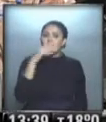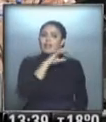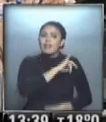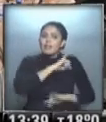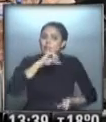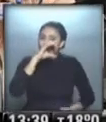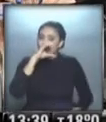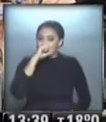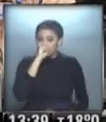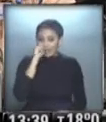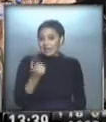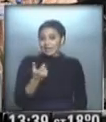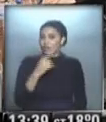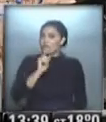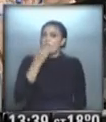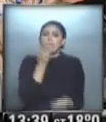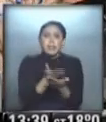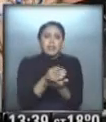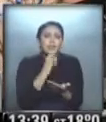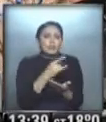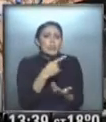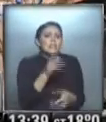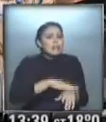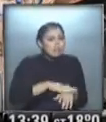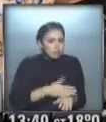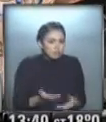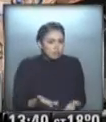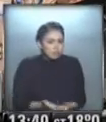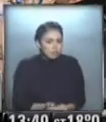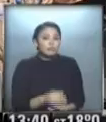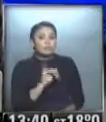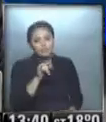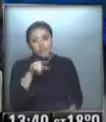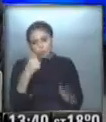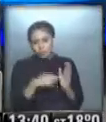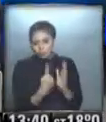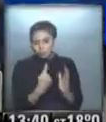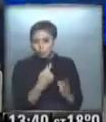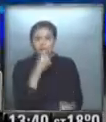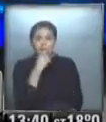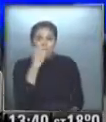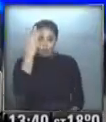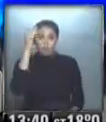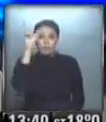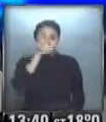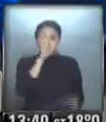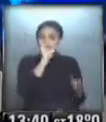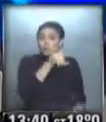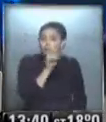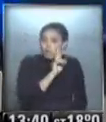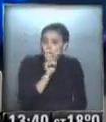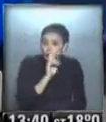profesional y no pedirle una persona que se autoincrimina por supuesto ese es otro de los puntos la autoincriminación uno está el cuerpo de esta mujer